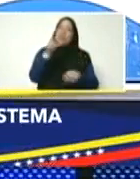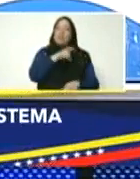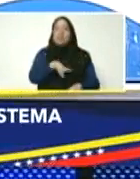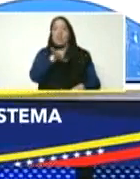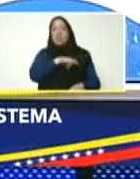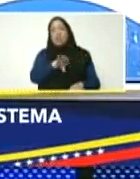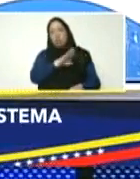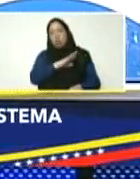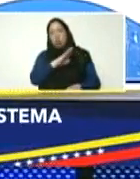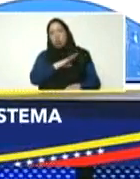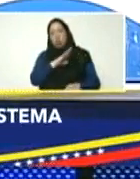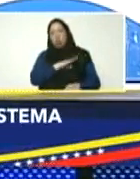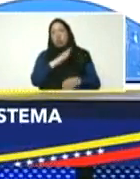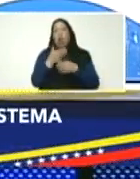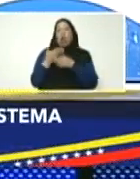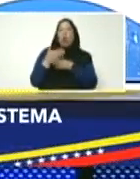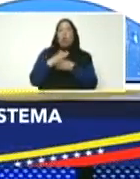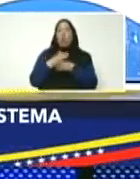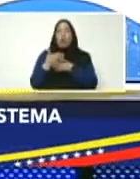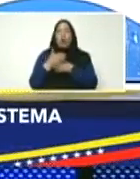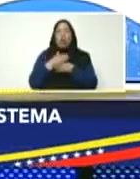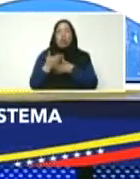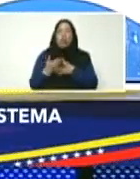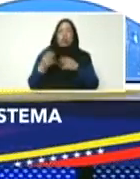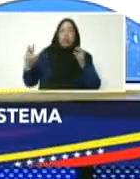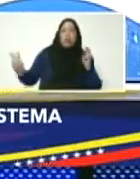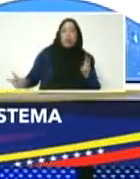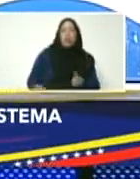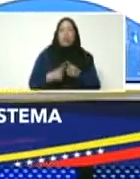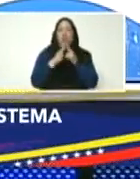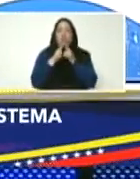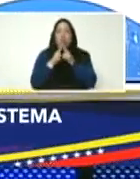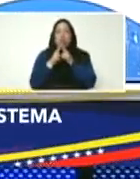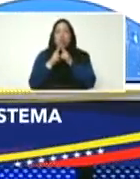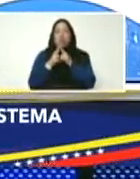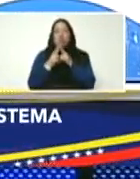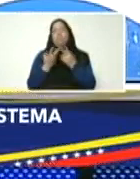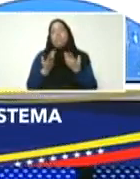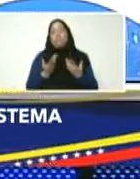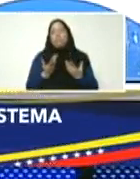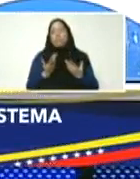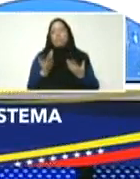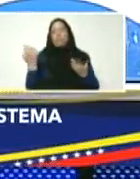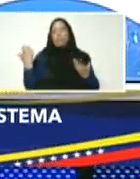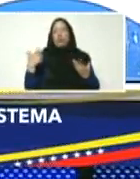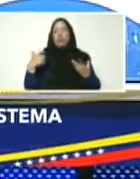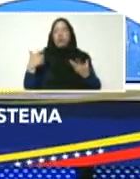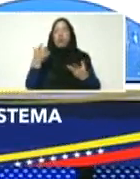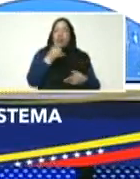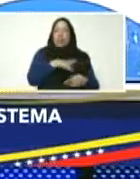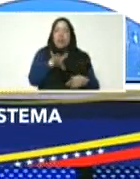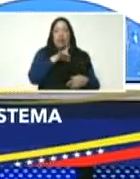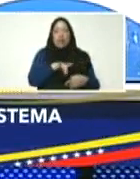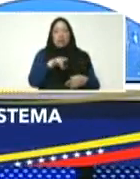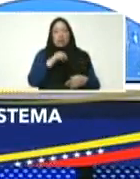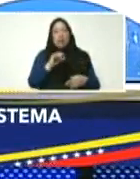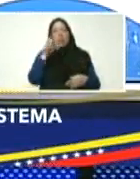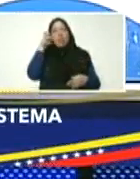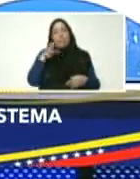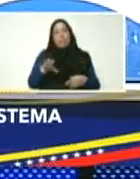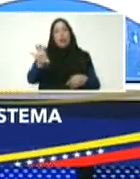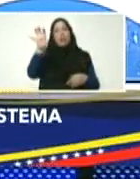de pertenencia, de compartir, del encuentro, del reencuentro, de la solidaridad, del sentir que esta tierra, que esta